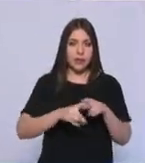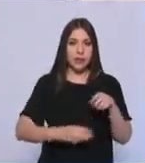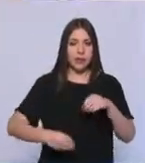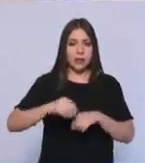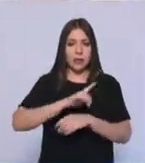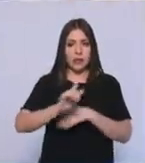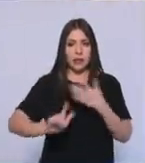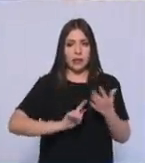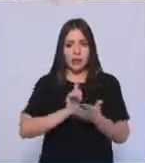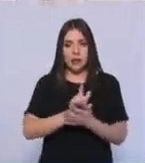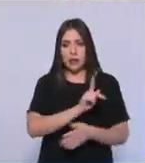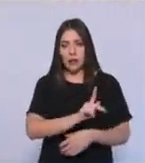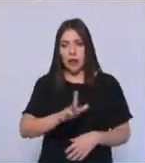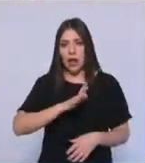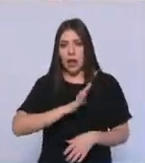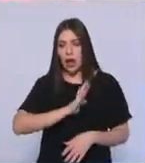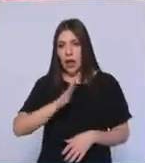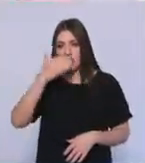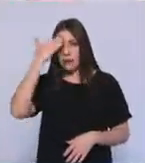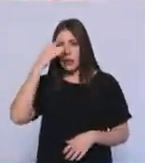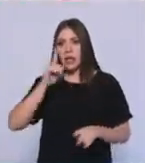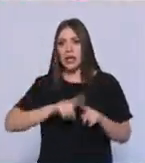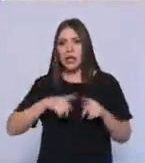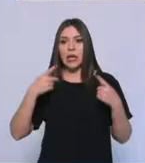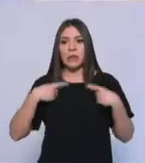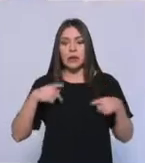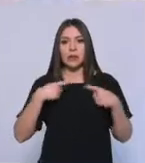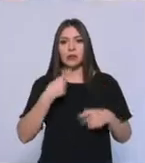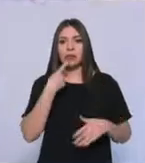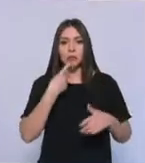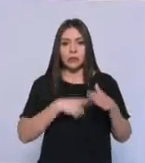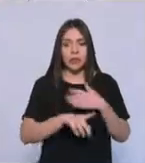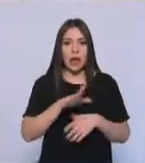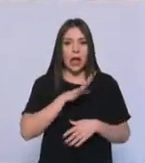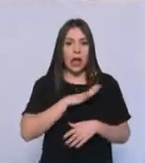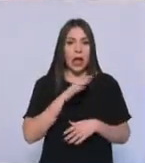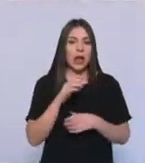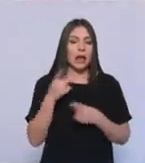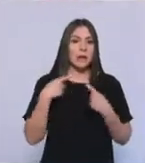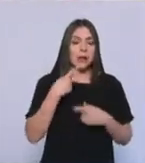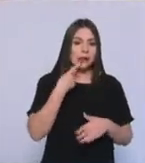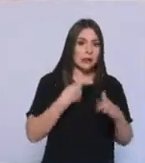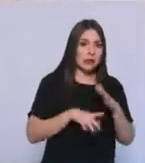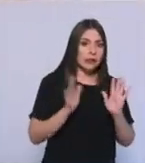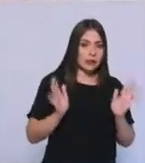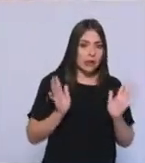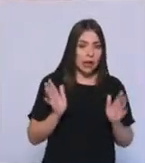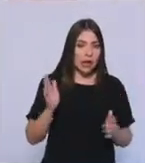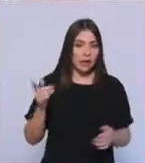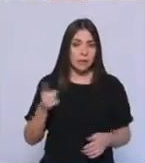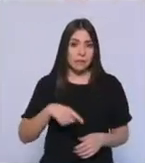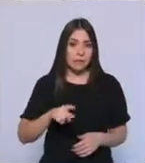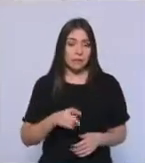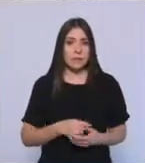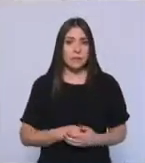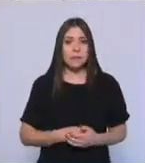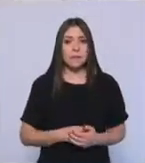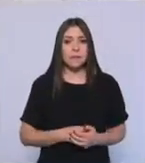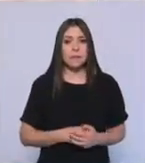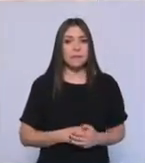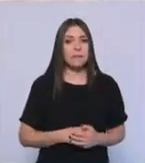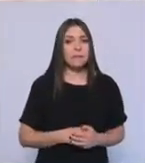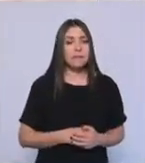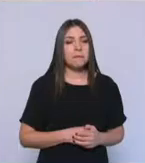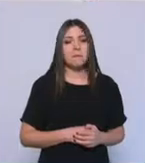se tienen algunos registros? ¿Ustedes han documentado casos como estos, cifras de las que ya podamos hablar en estos días? No,